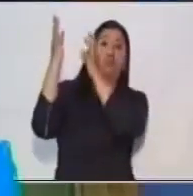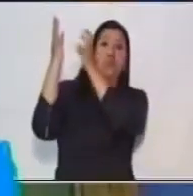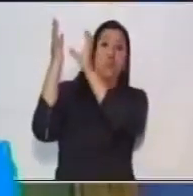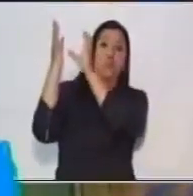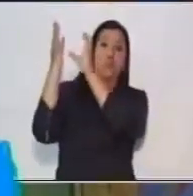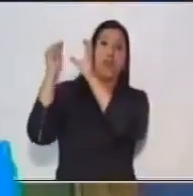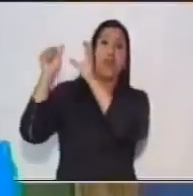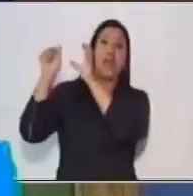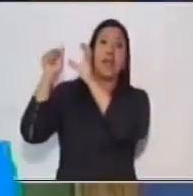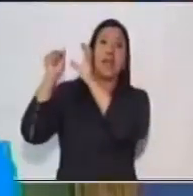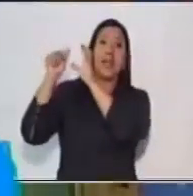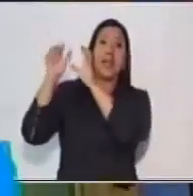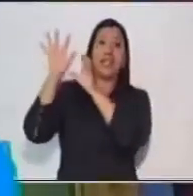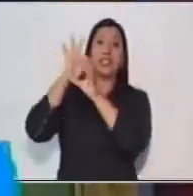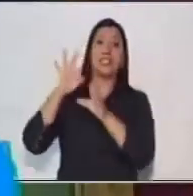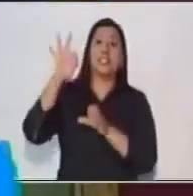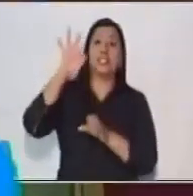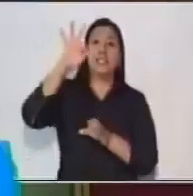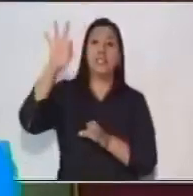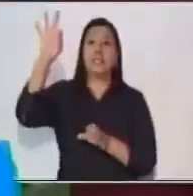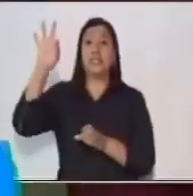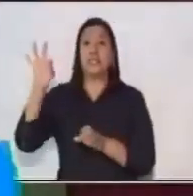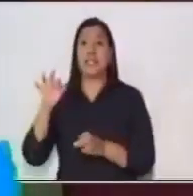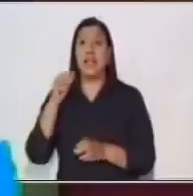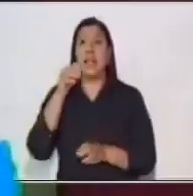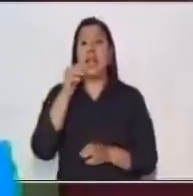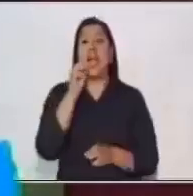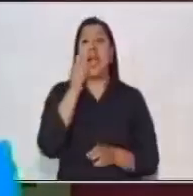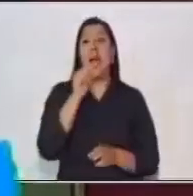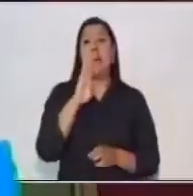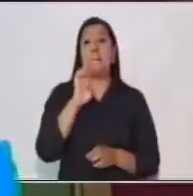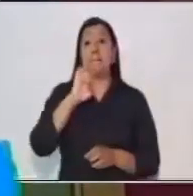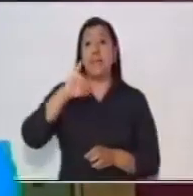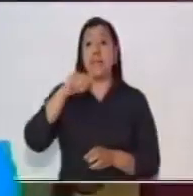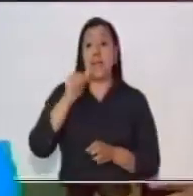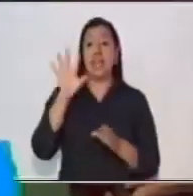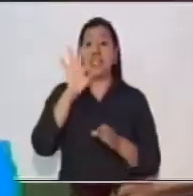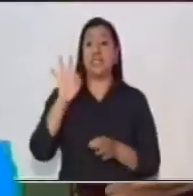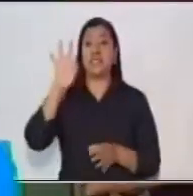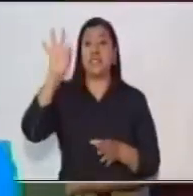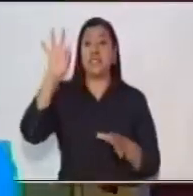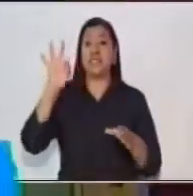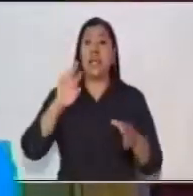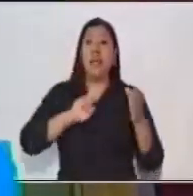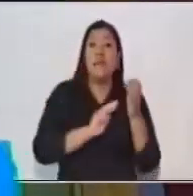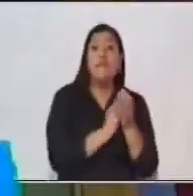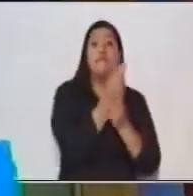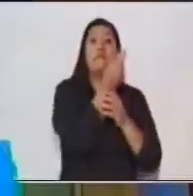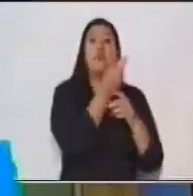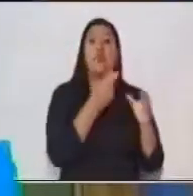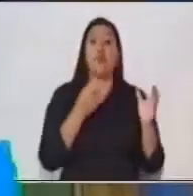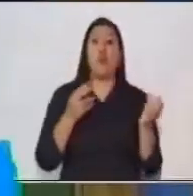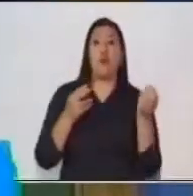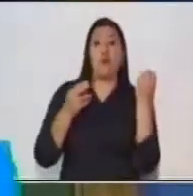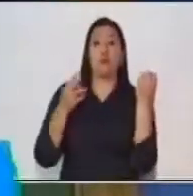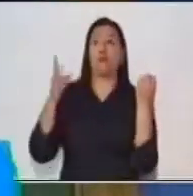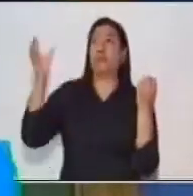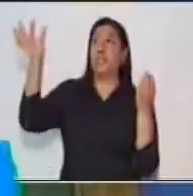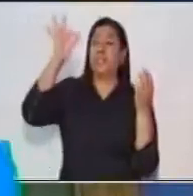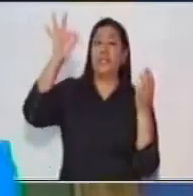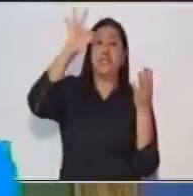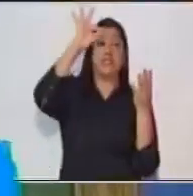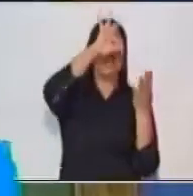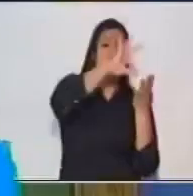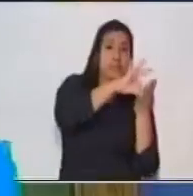las abejas se alimentan del polen que recolectan de las flores. Tenemos en la siguiente